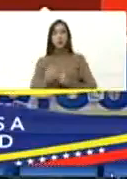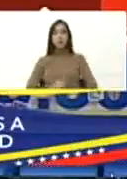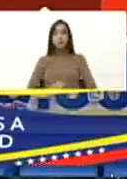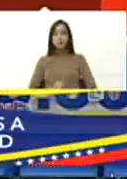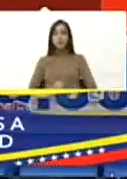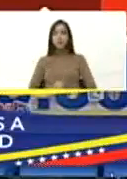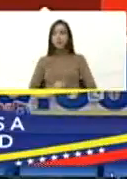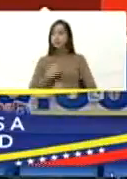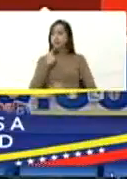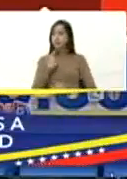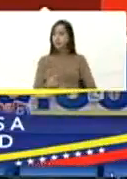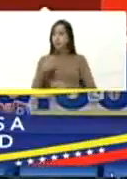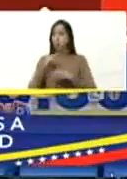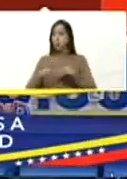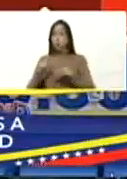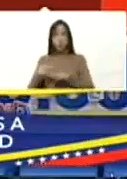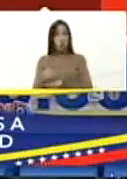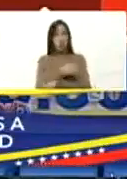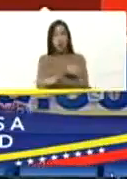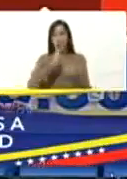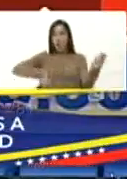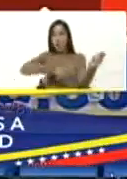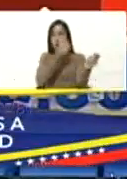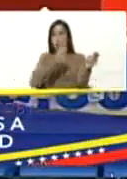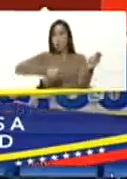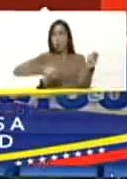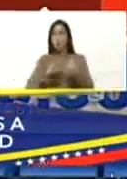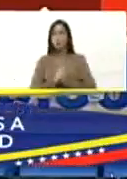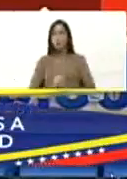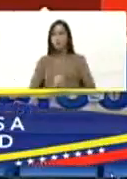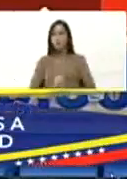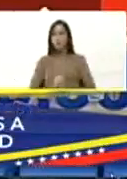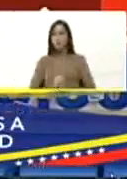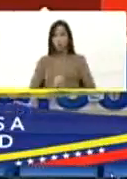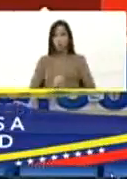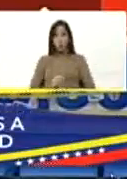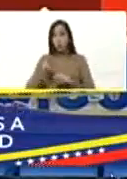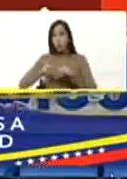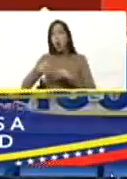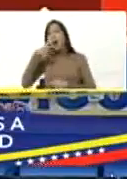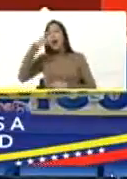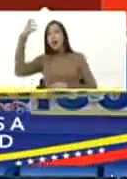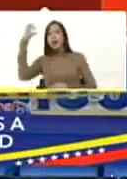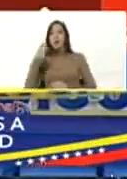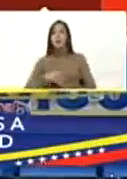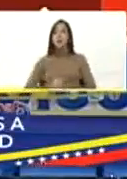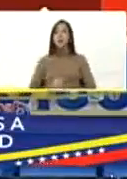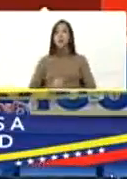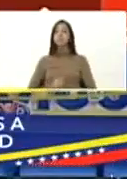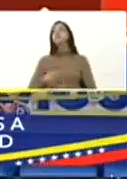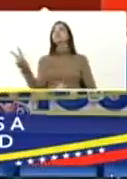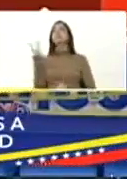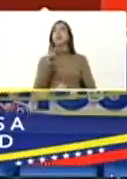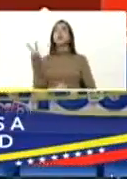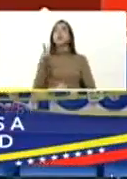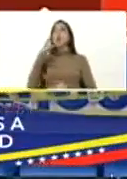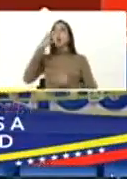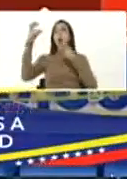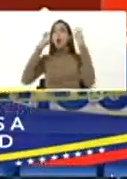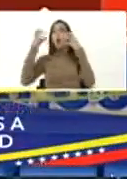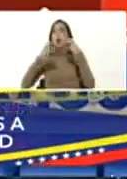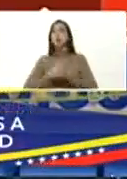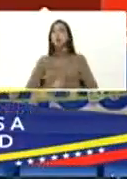Así decían los muchachos el sábado en la orquesta. Había uno de los muchachos que gritaba, ¡Venezuela!